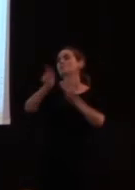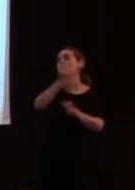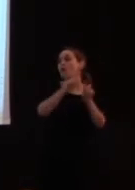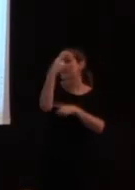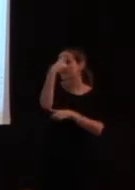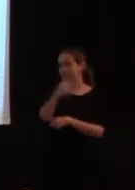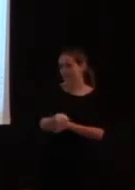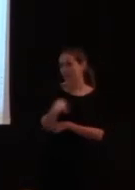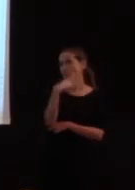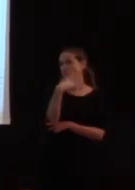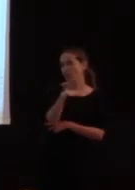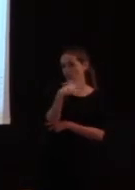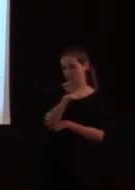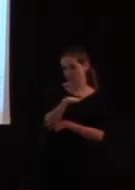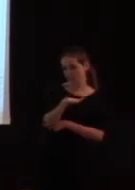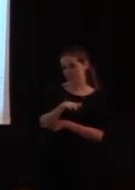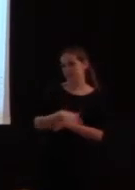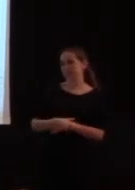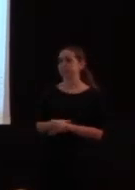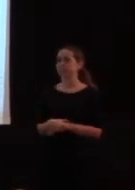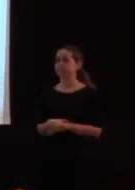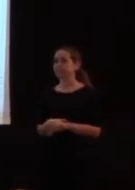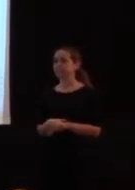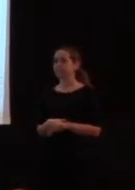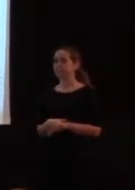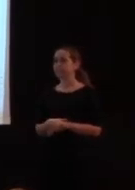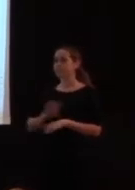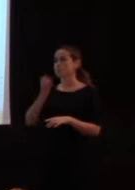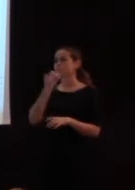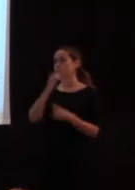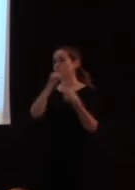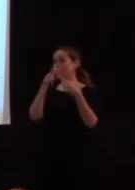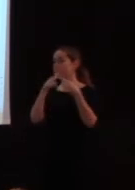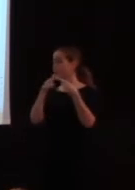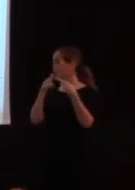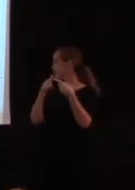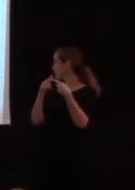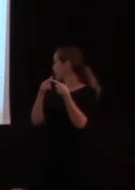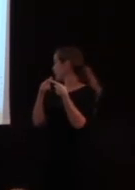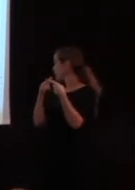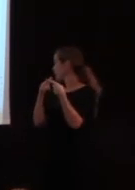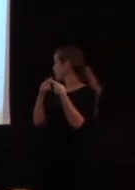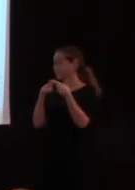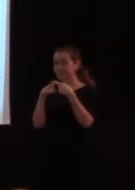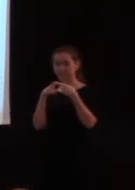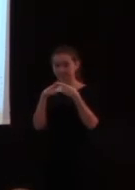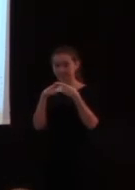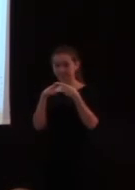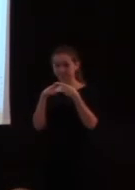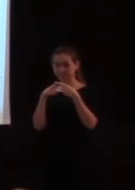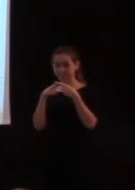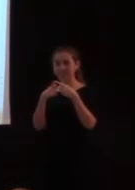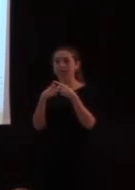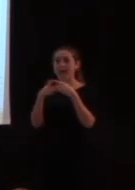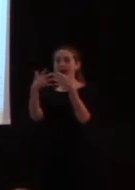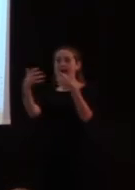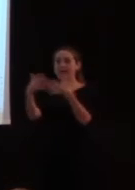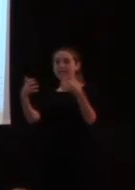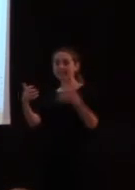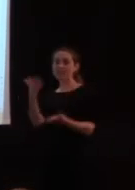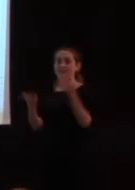a comentar aquí. En primer lugar, tenéis este artículo, La evaluación de